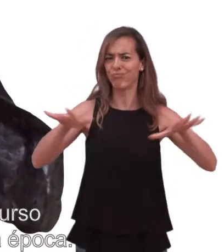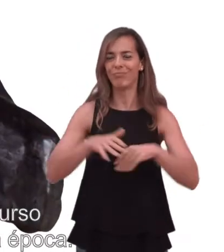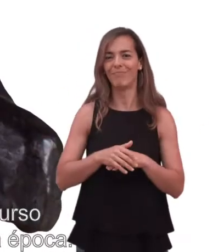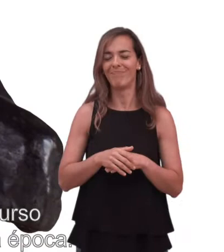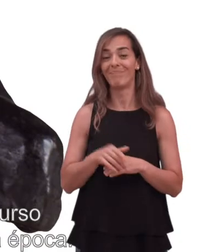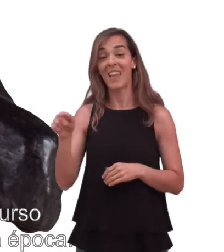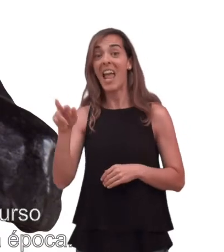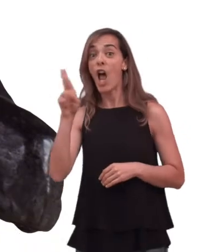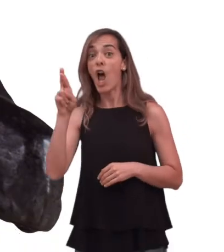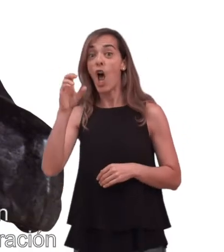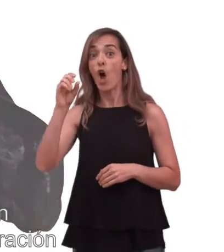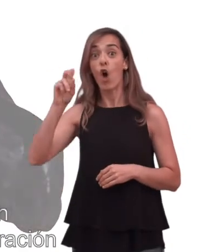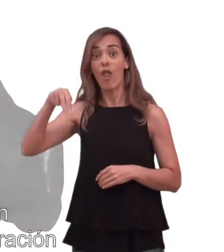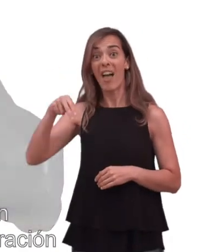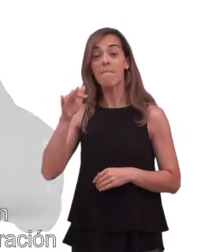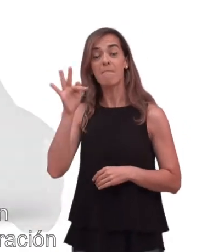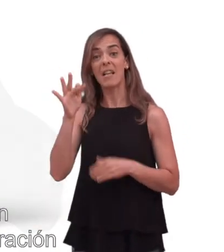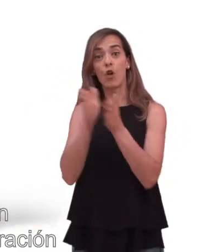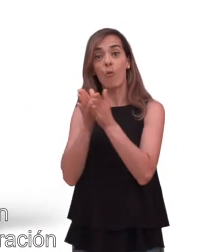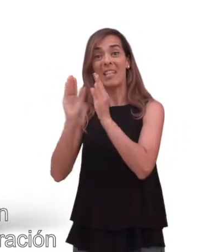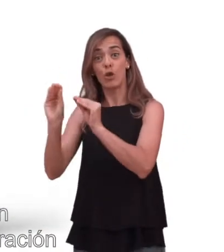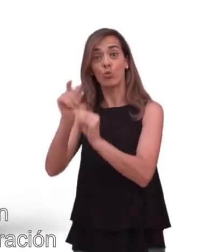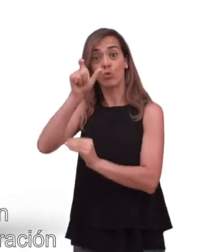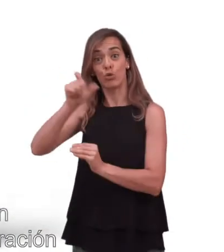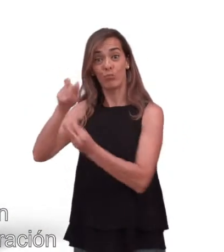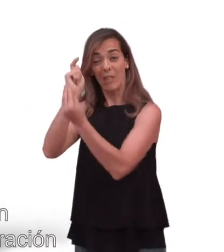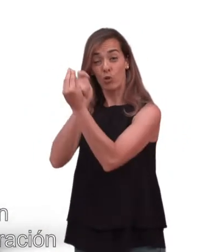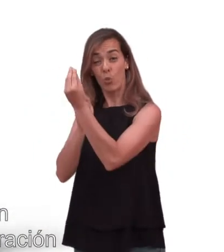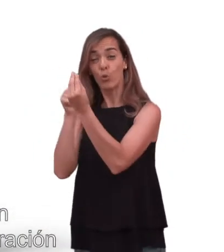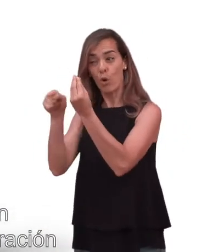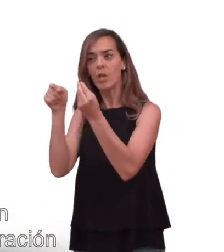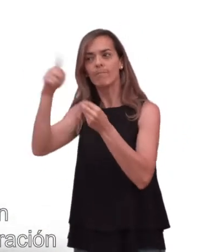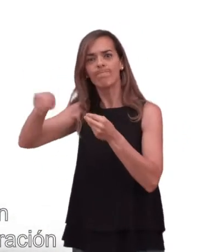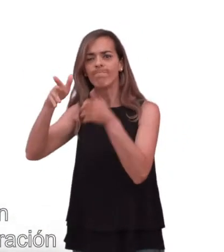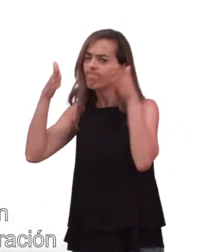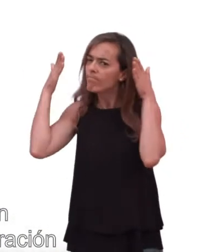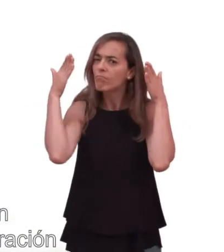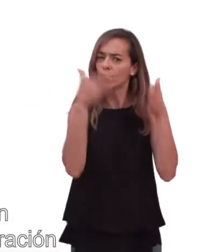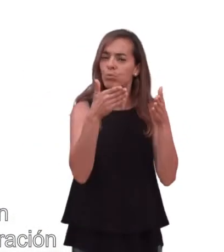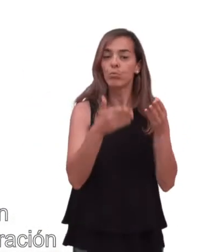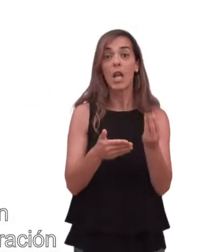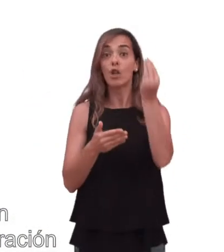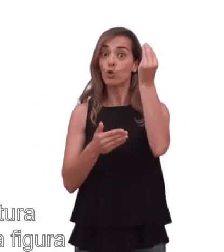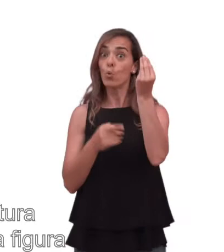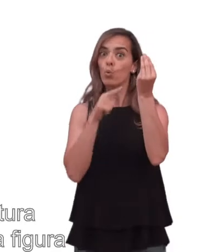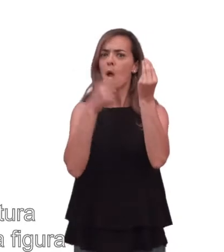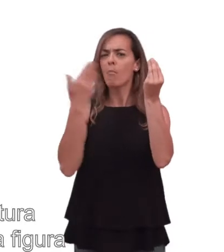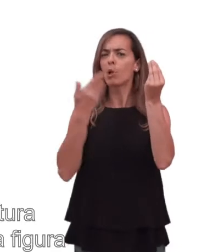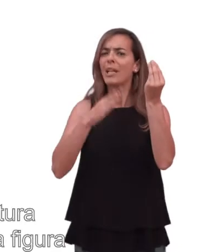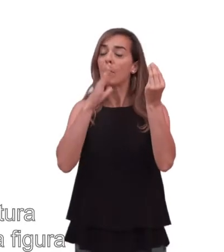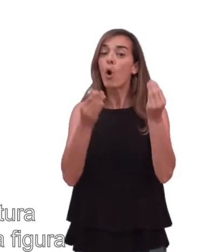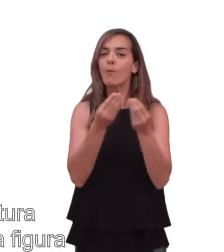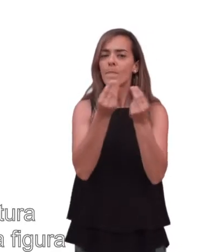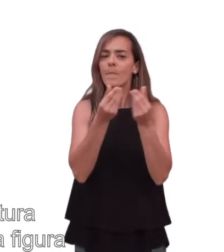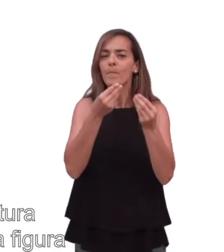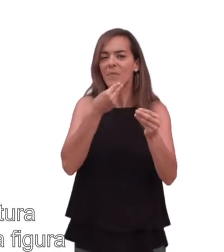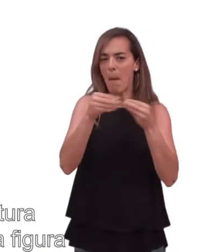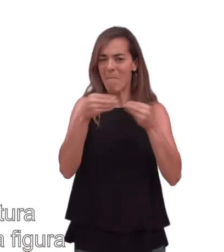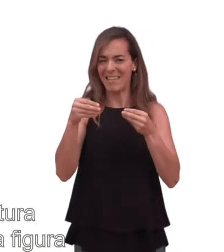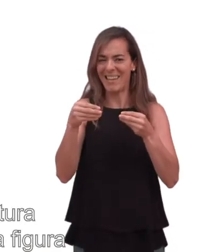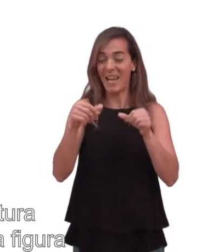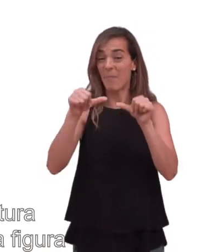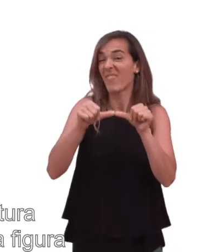escultura de la época. El énfasis puesto por Rodin y por los escultores de su generación en la materialidad de la